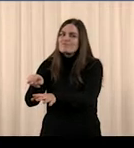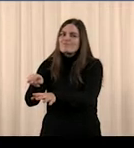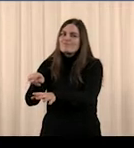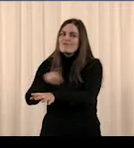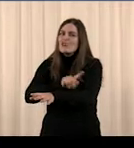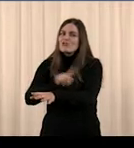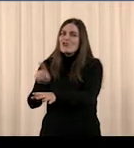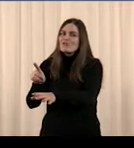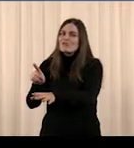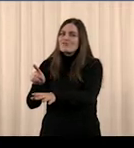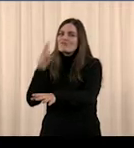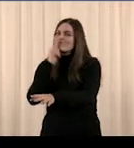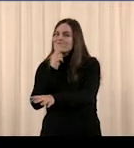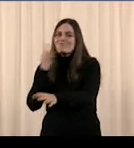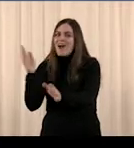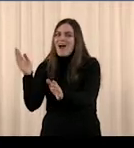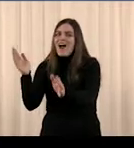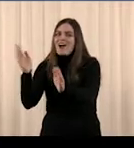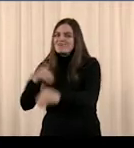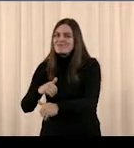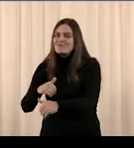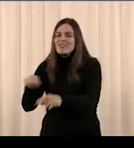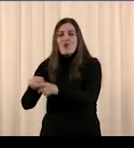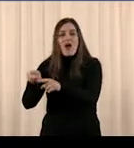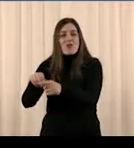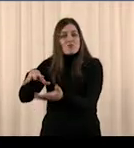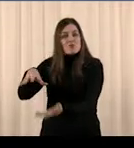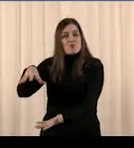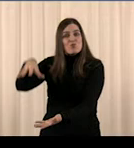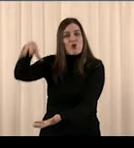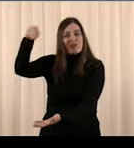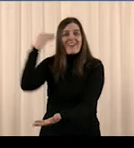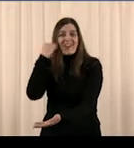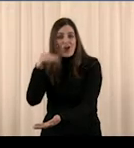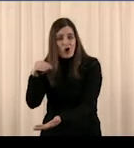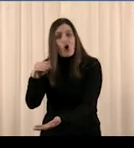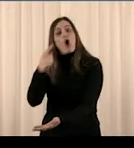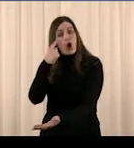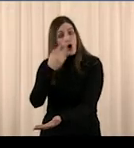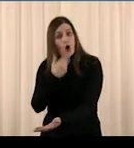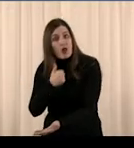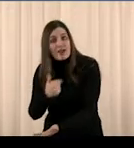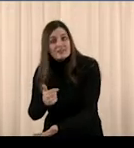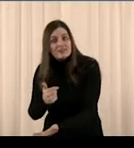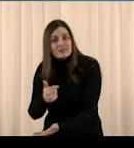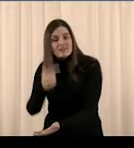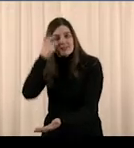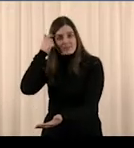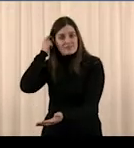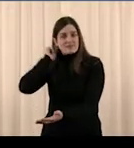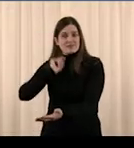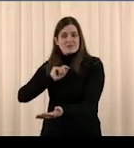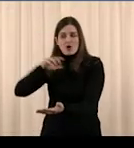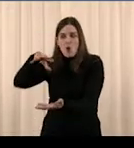Nope. De eso nada. Like a glacier. Como un glaciar. Have you seen a glacier? ¿Has visto alguna vez un glaciar? ¿Has oído hablar de ellos? Like a river. Se